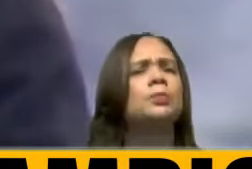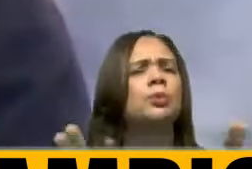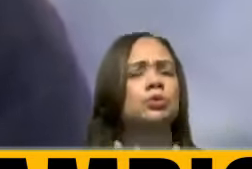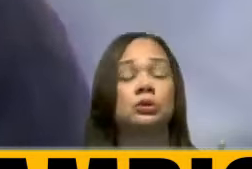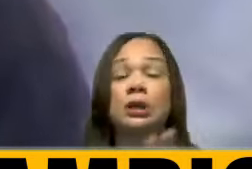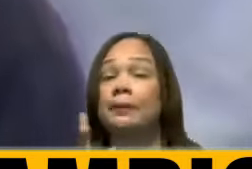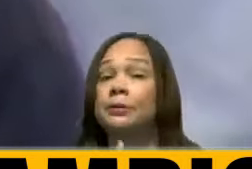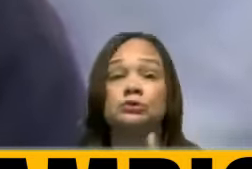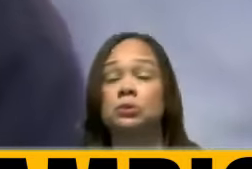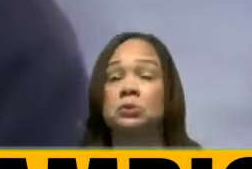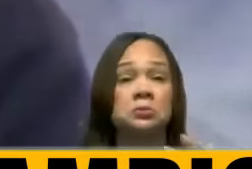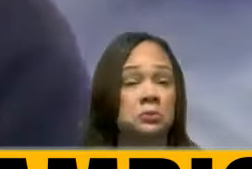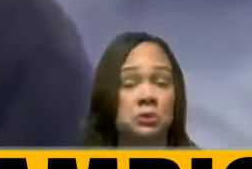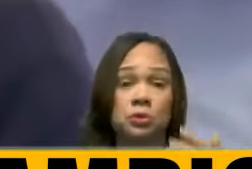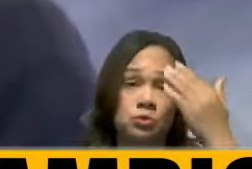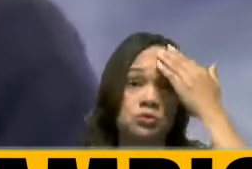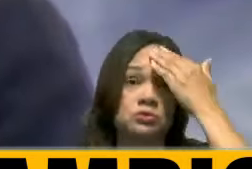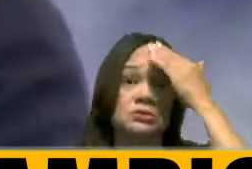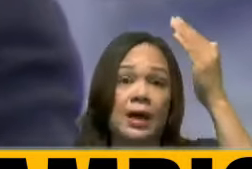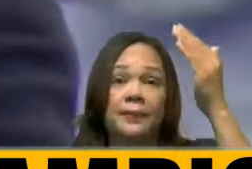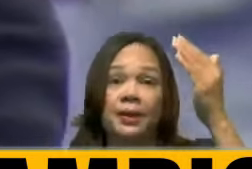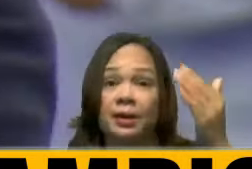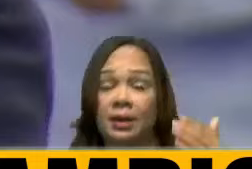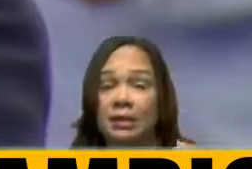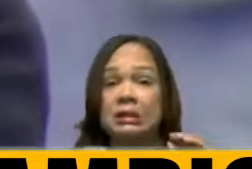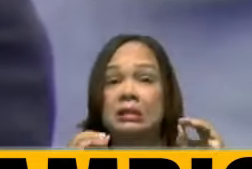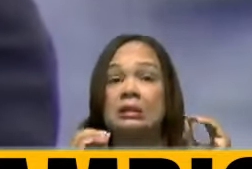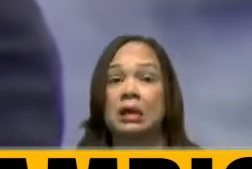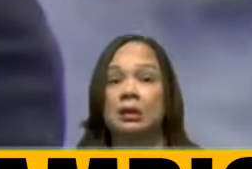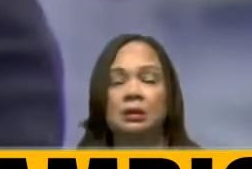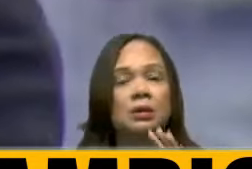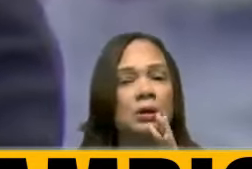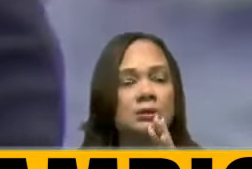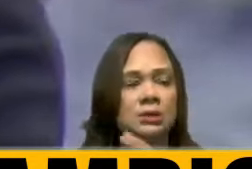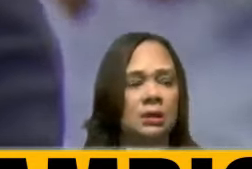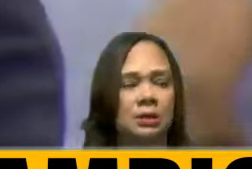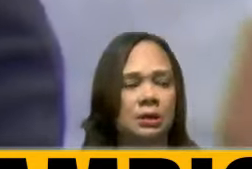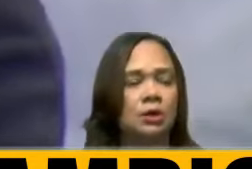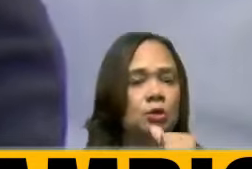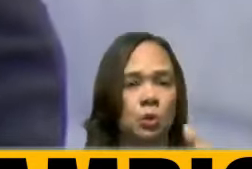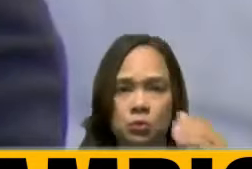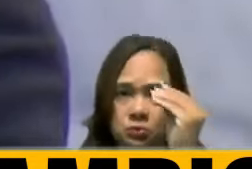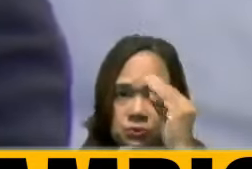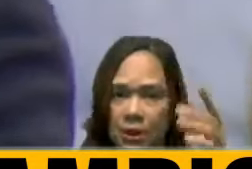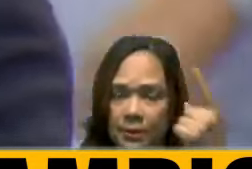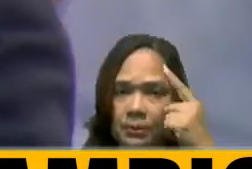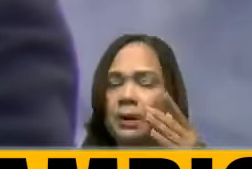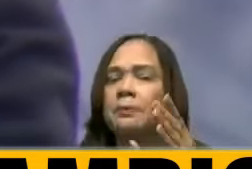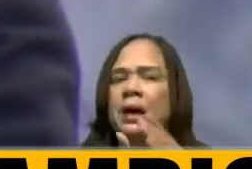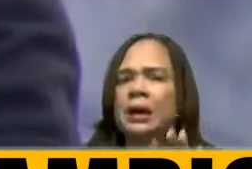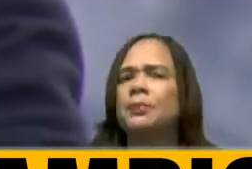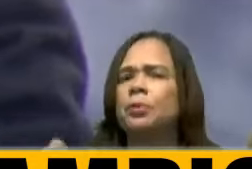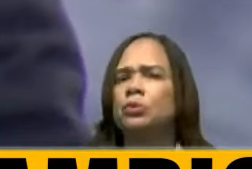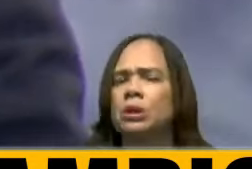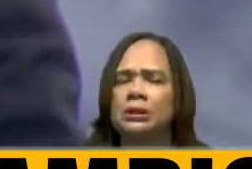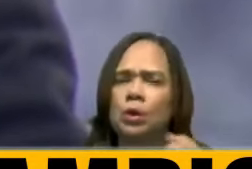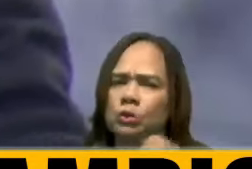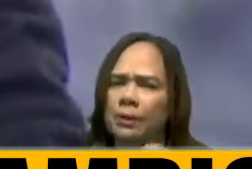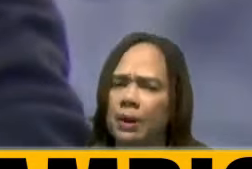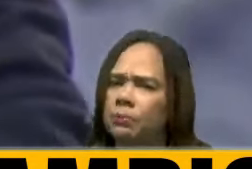de la población que no tiene conocimiento de nada de lo que se habla Aquí que no tiene conocimiento de una parte importante de las